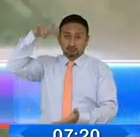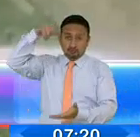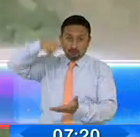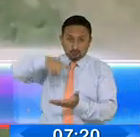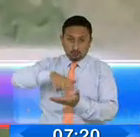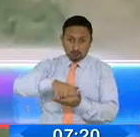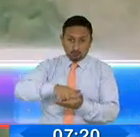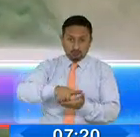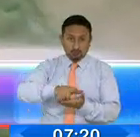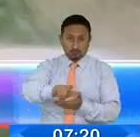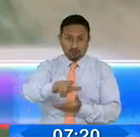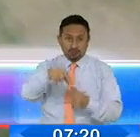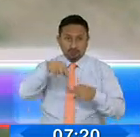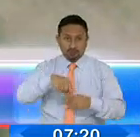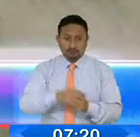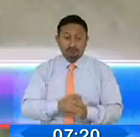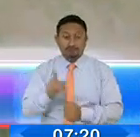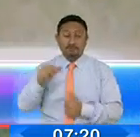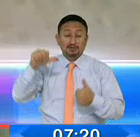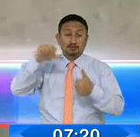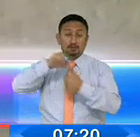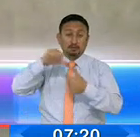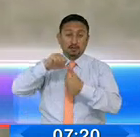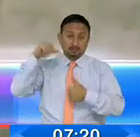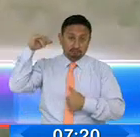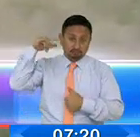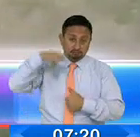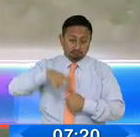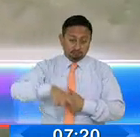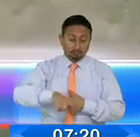no identificado procedente de Centroamérica, que